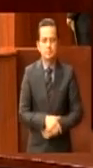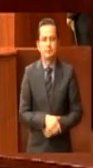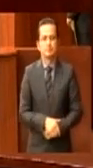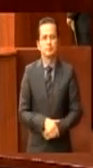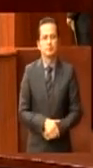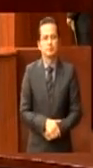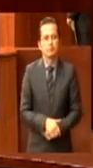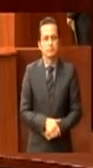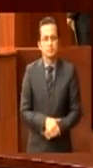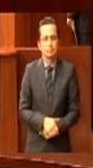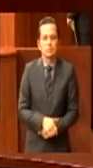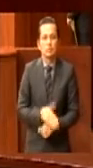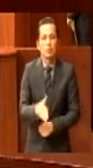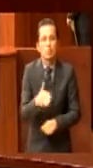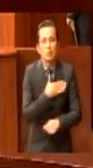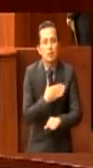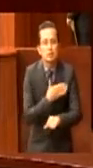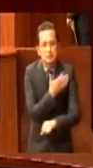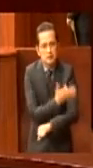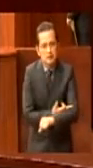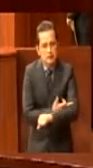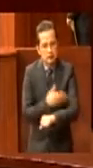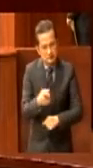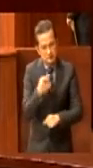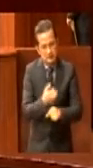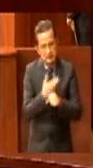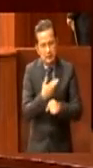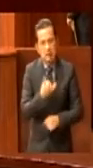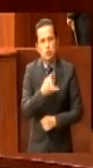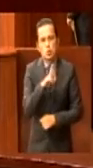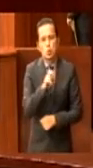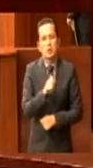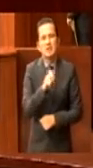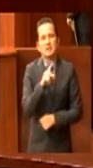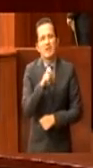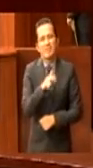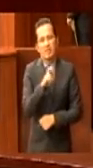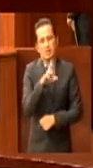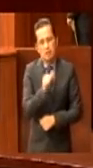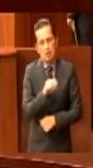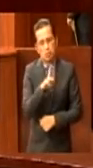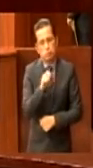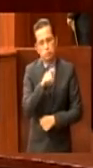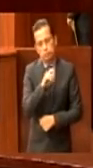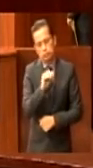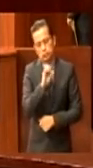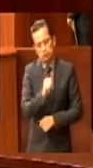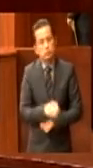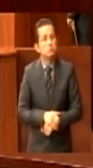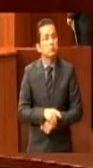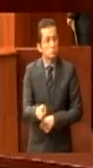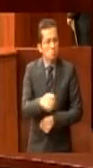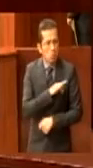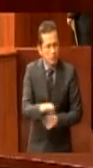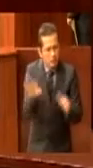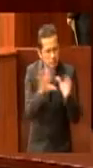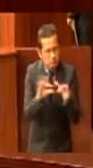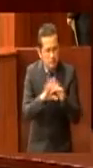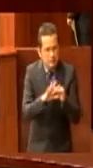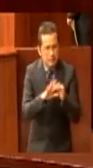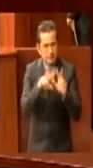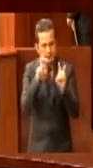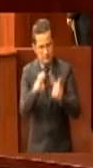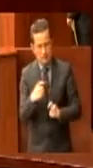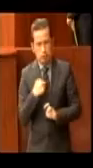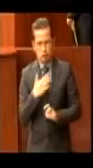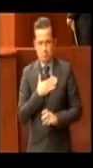muy buenas tardes secretarias rubillar y tavira bustos por favor podrías dar cuenta con los asuntos que pongo a consideración de este pleno